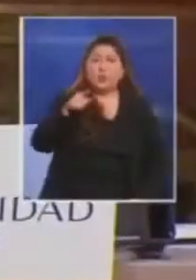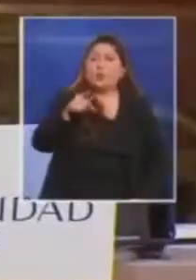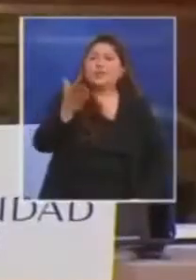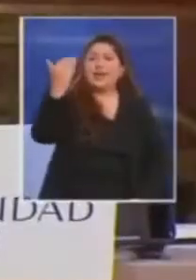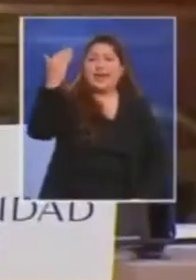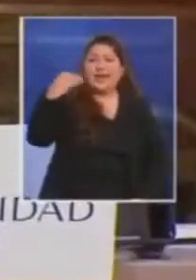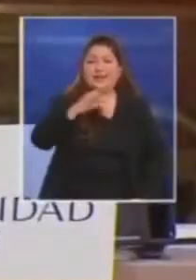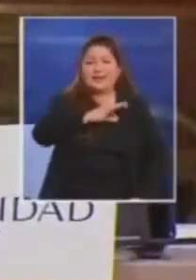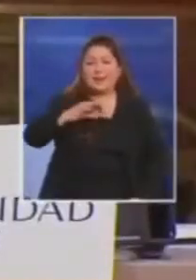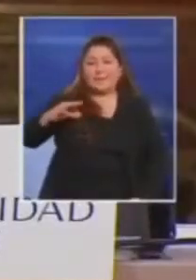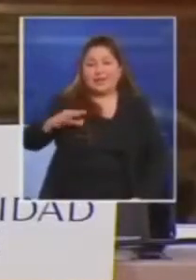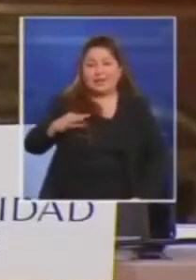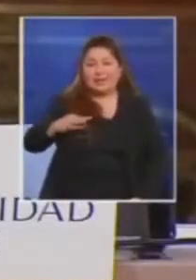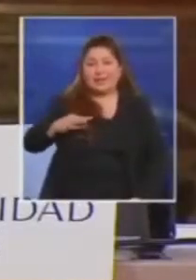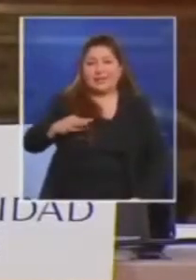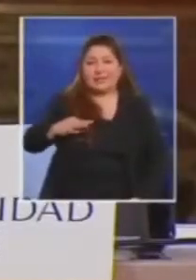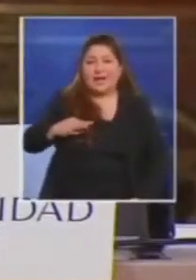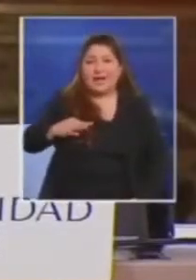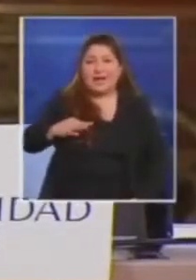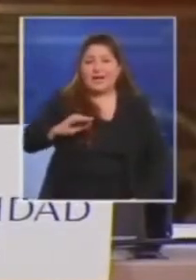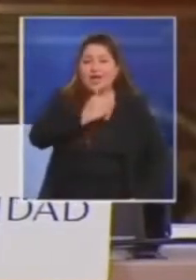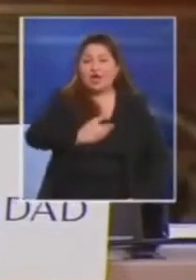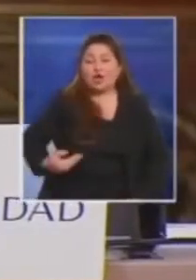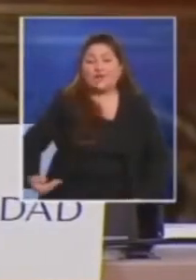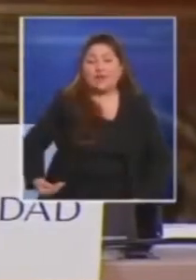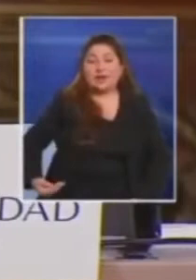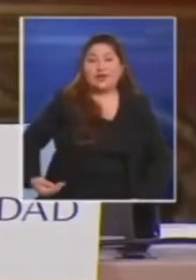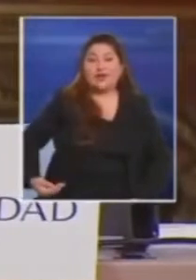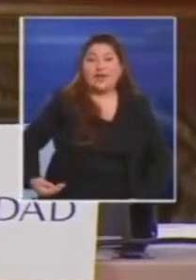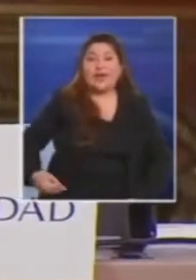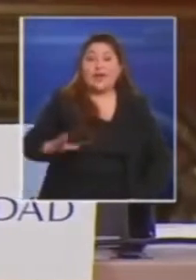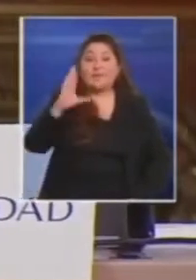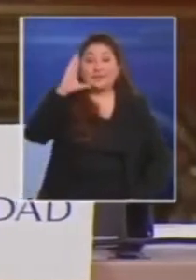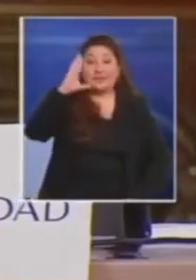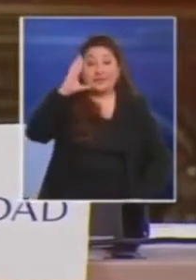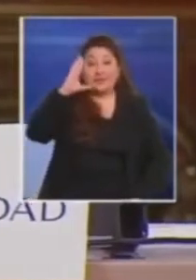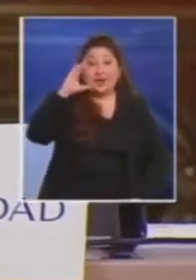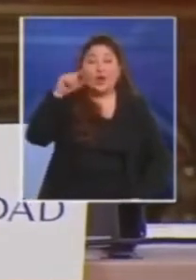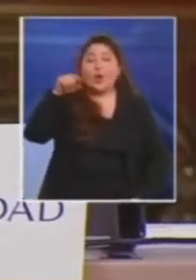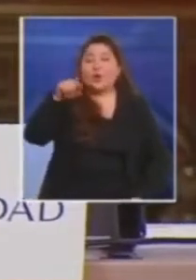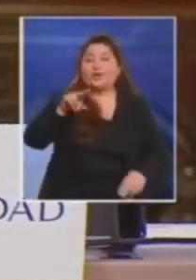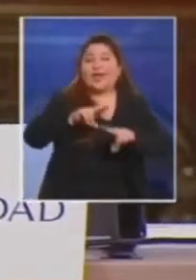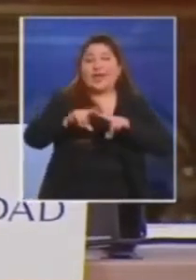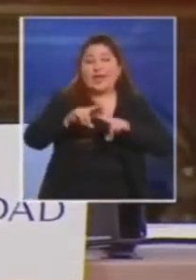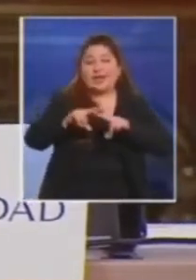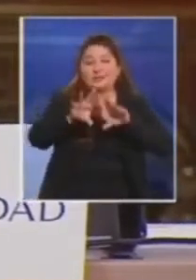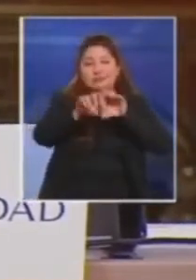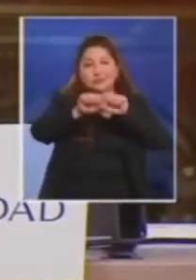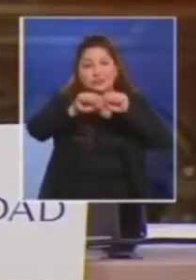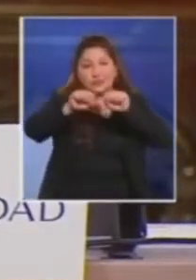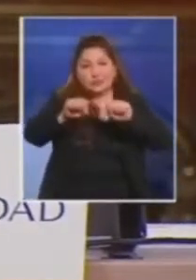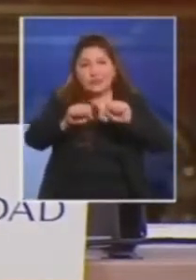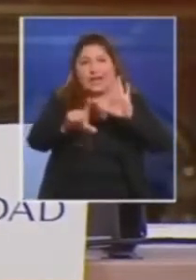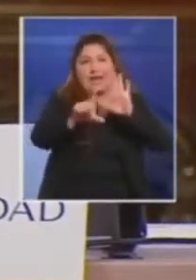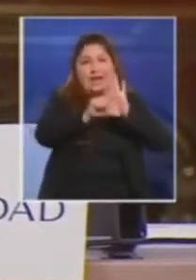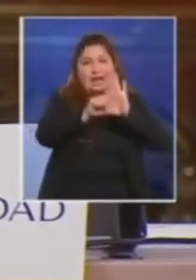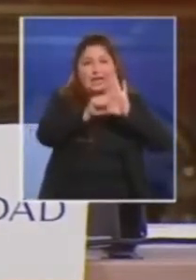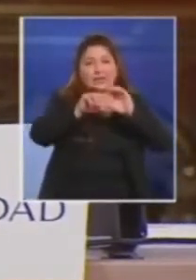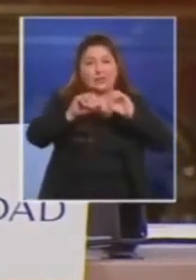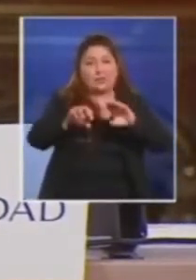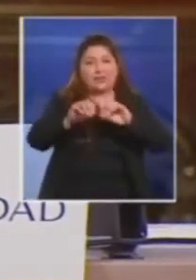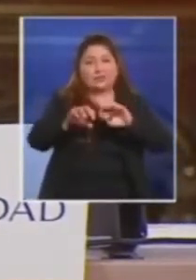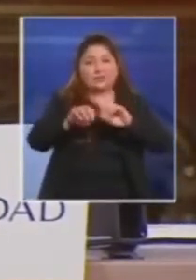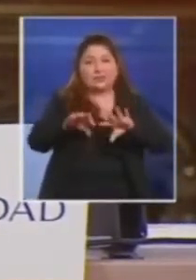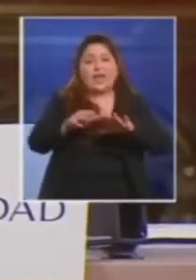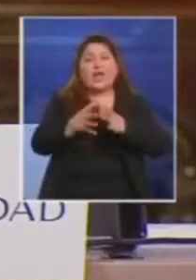llamado pingüinazo, usted le tocó consensuar, articular la Ley General de Educación. Quedaron muchas debilidades y hubo